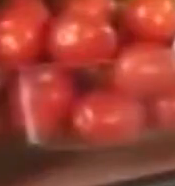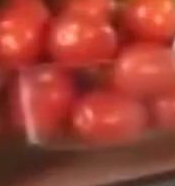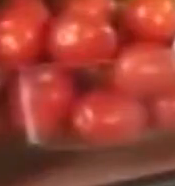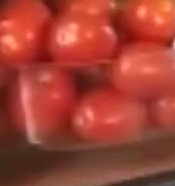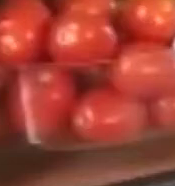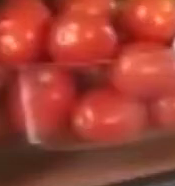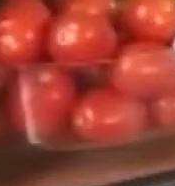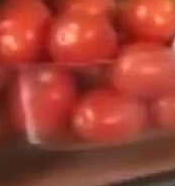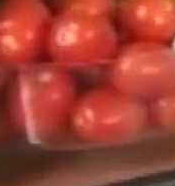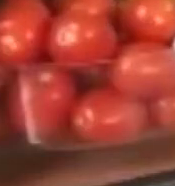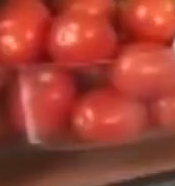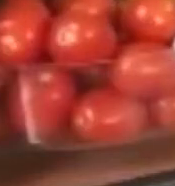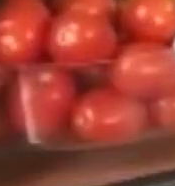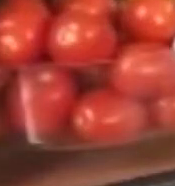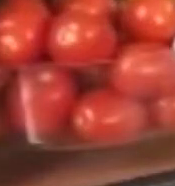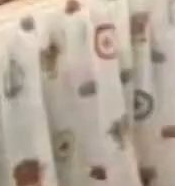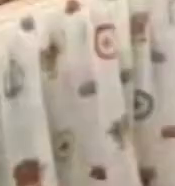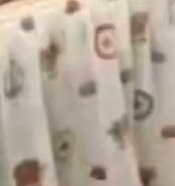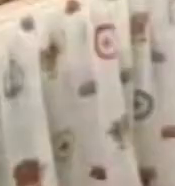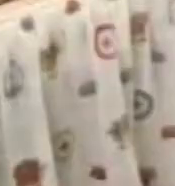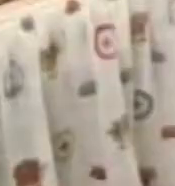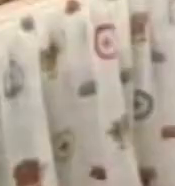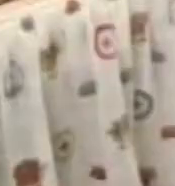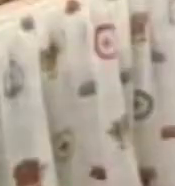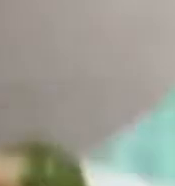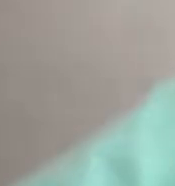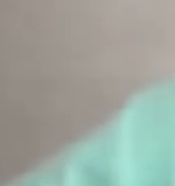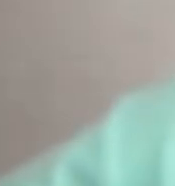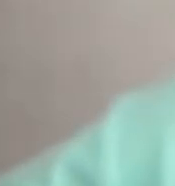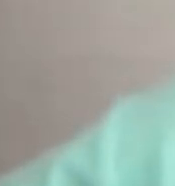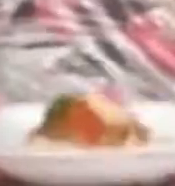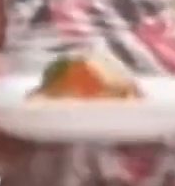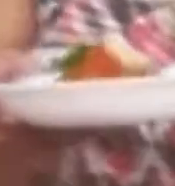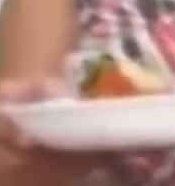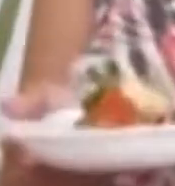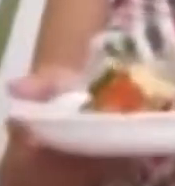¿Cuál es tu pasta preferida? Pasta Soma Rico. Vida, vida, vida,